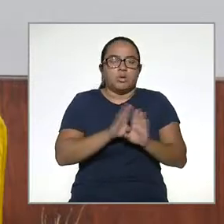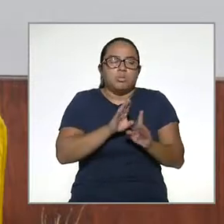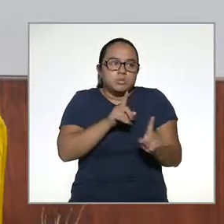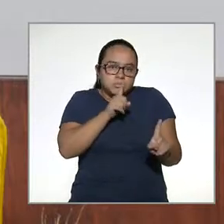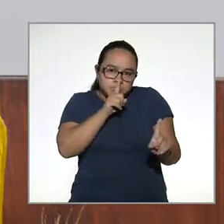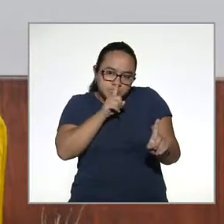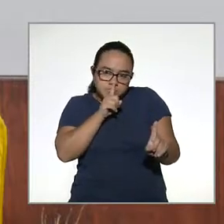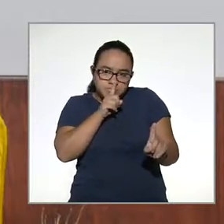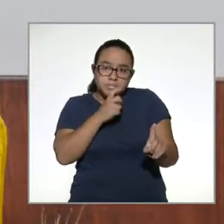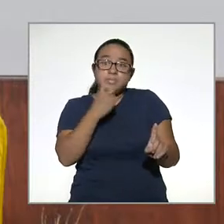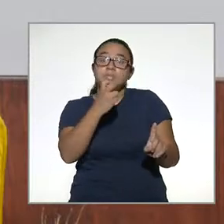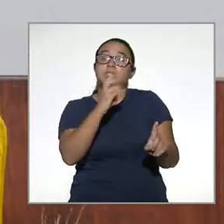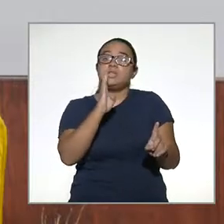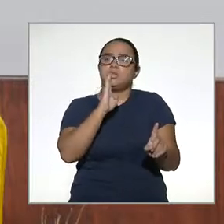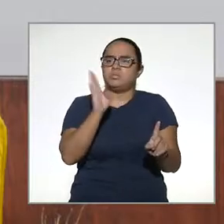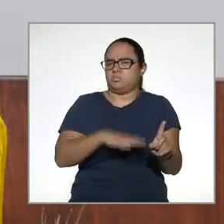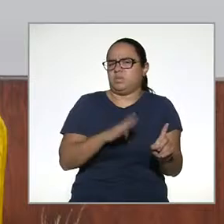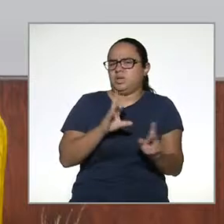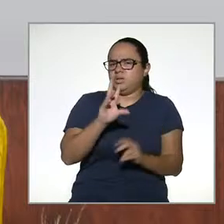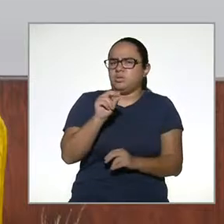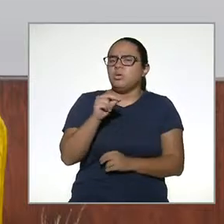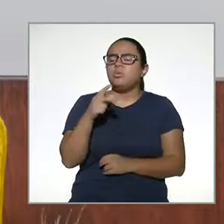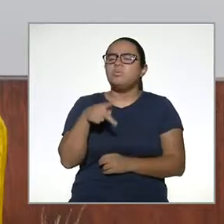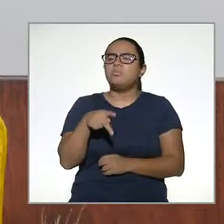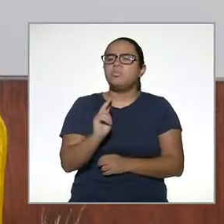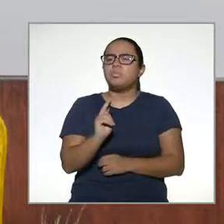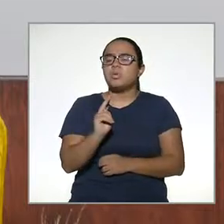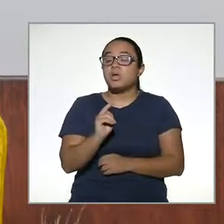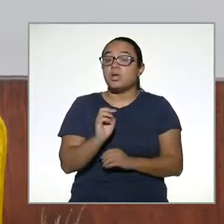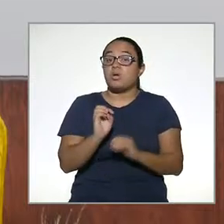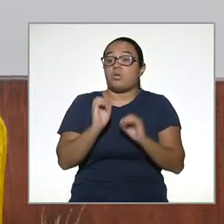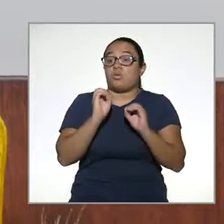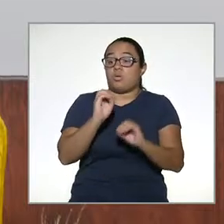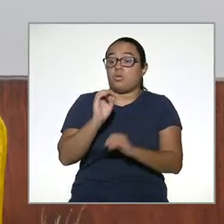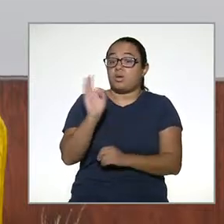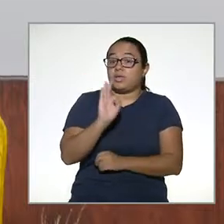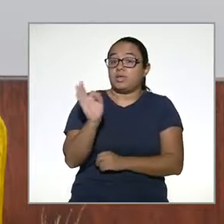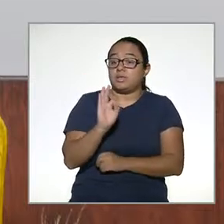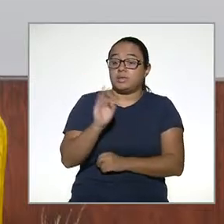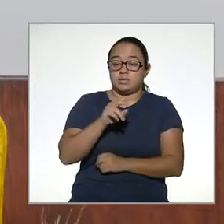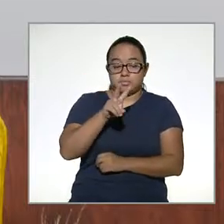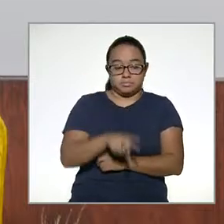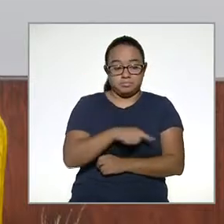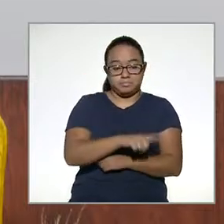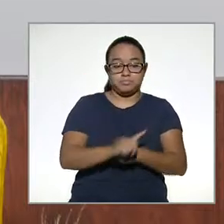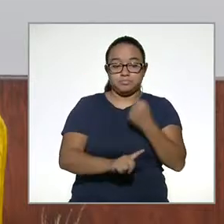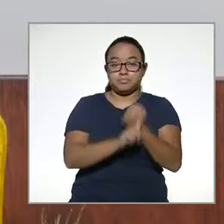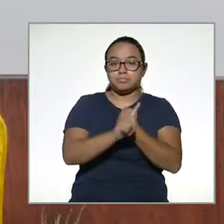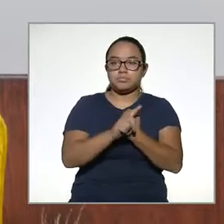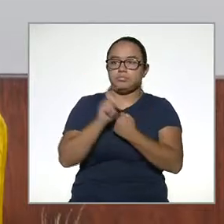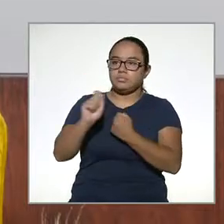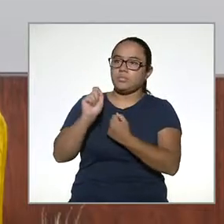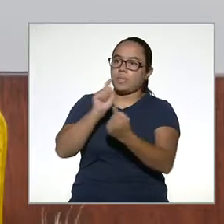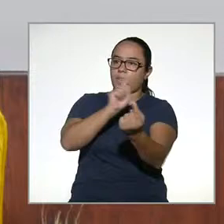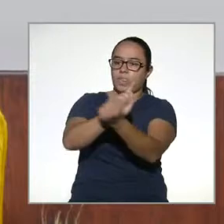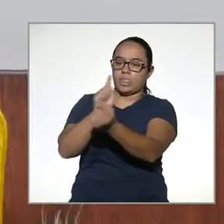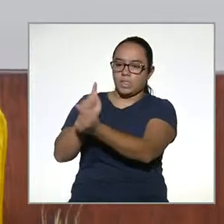lo cual no es nada malo tampoco. O si en realidad se trata de un problema social